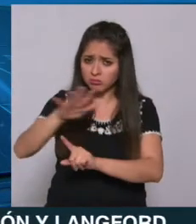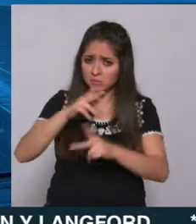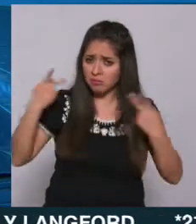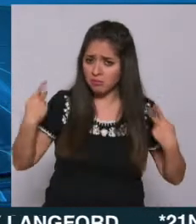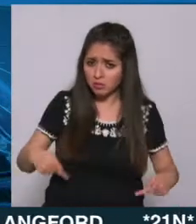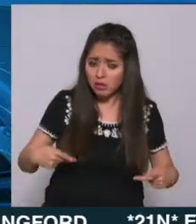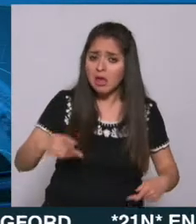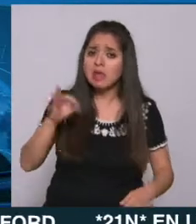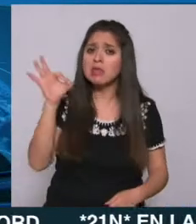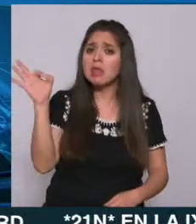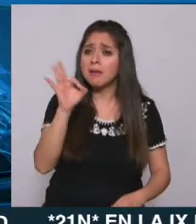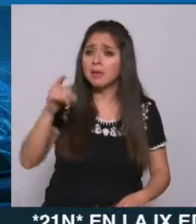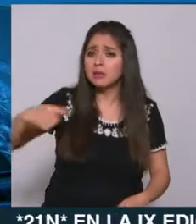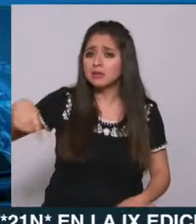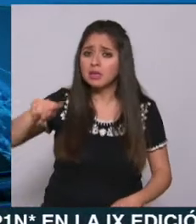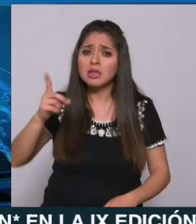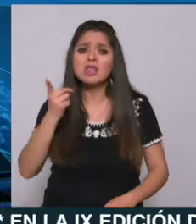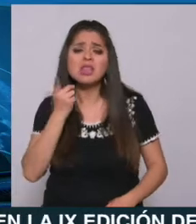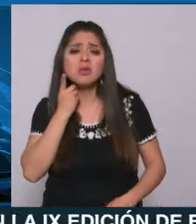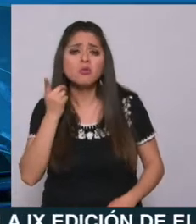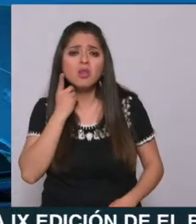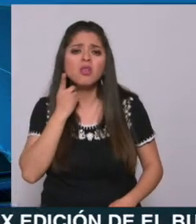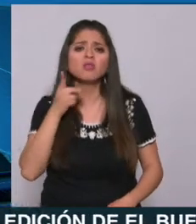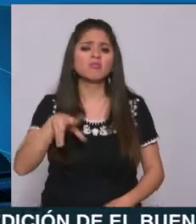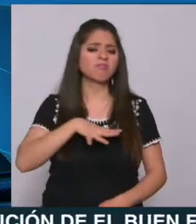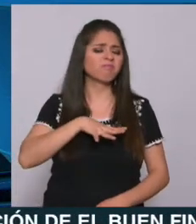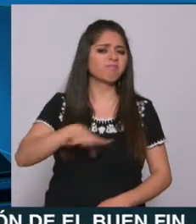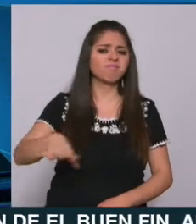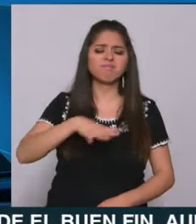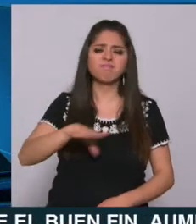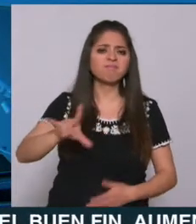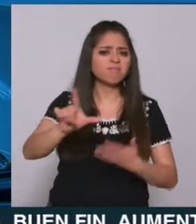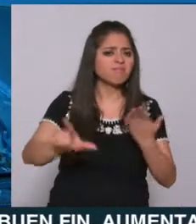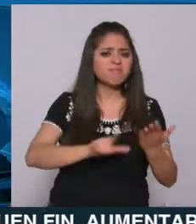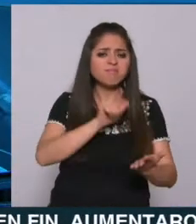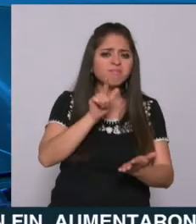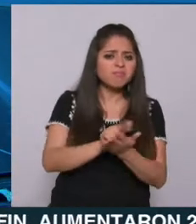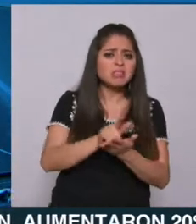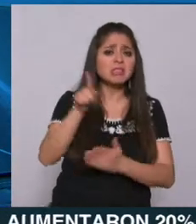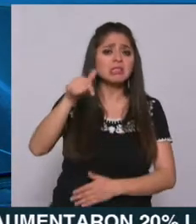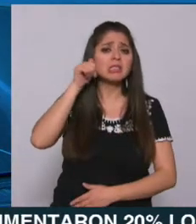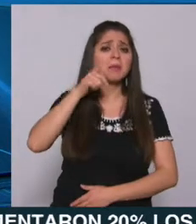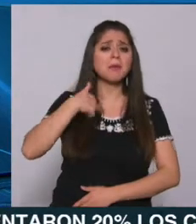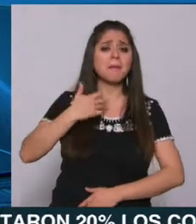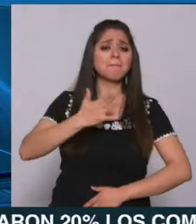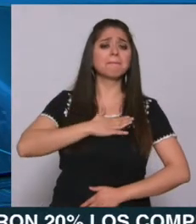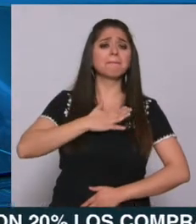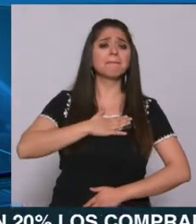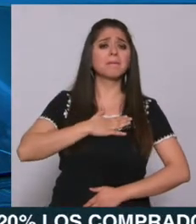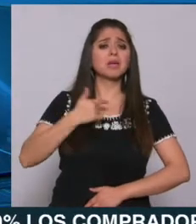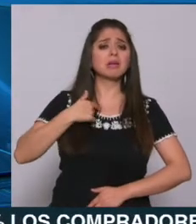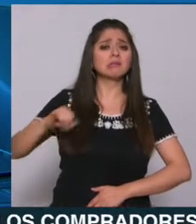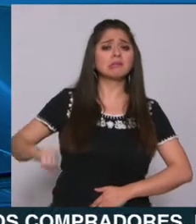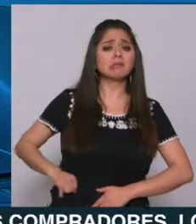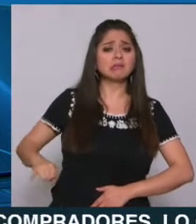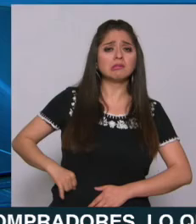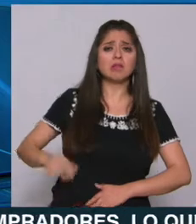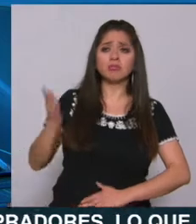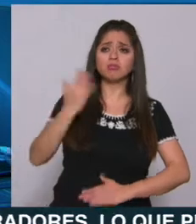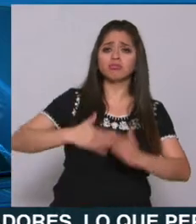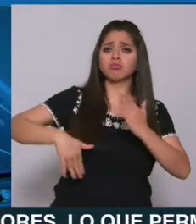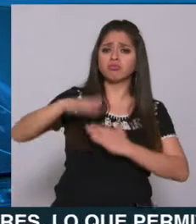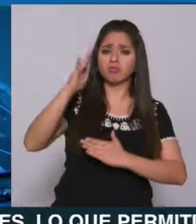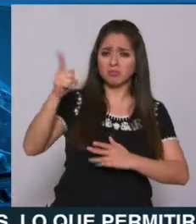también aquellos diputados pues que no están a favor de esta ley y que de pronto anteponen sus intereses personales por los de la